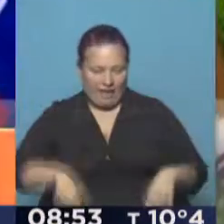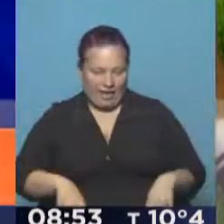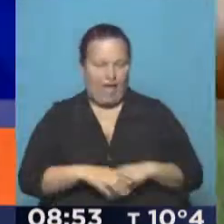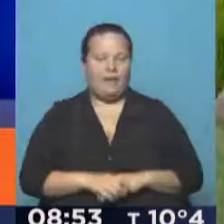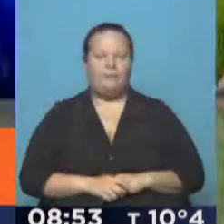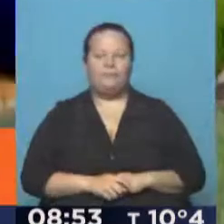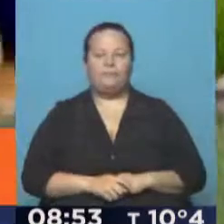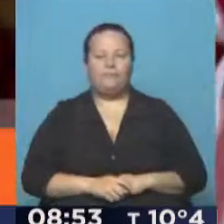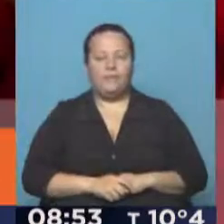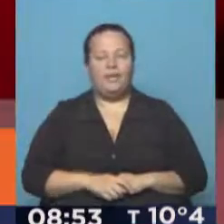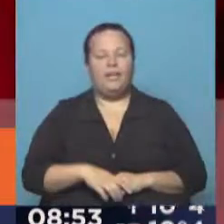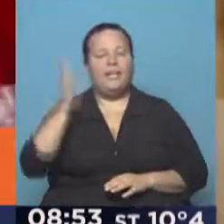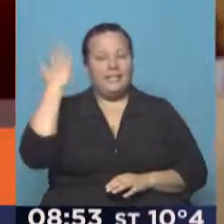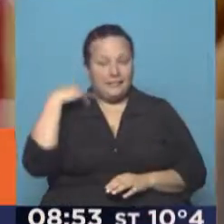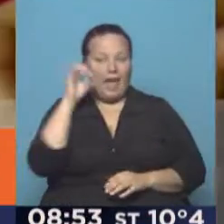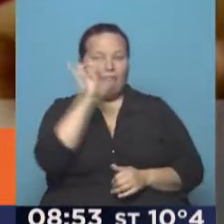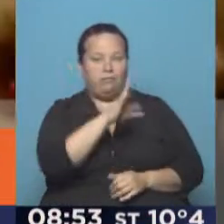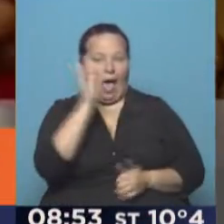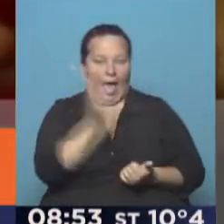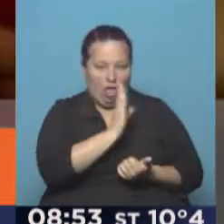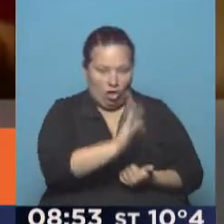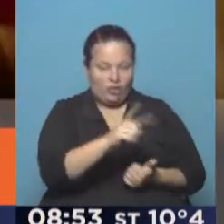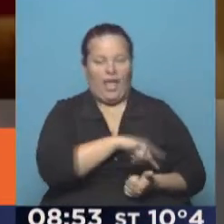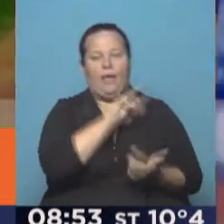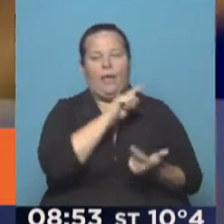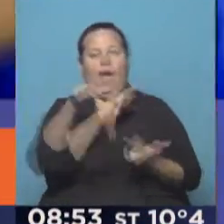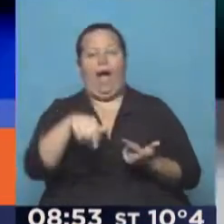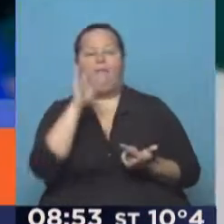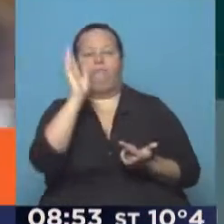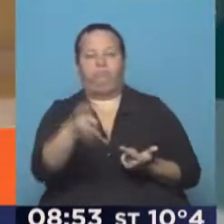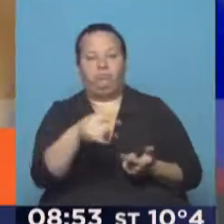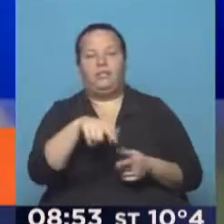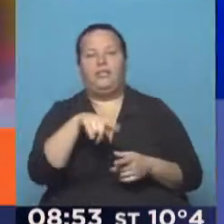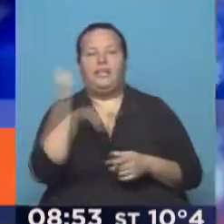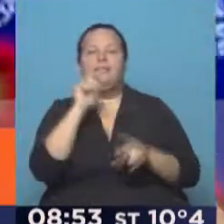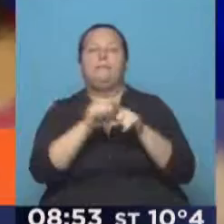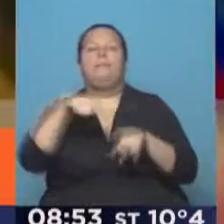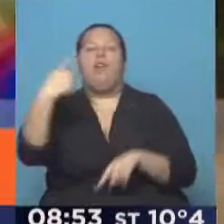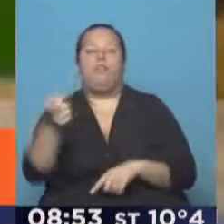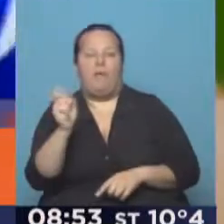Venía de eliminar a Aldosivi y ahora aguarda por su rival.